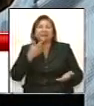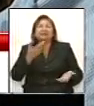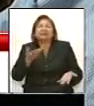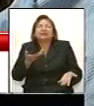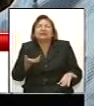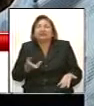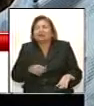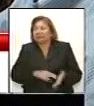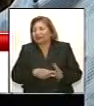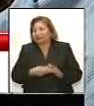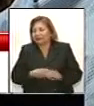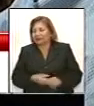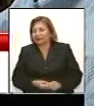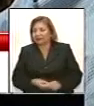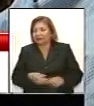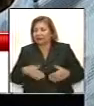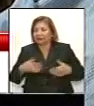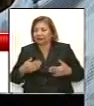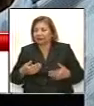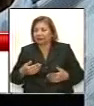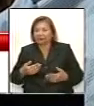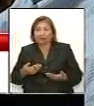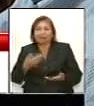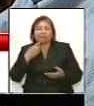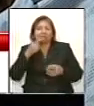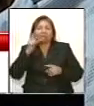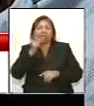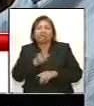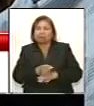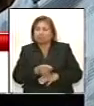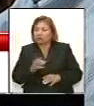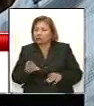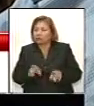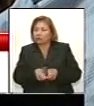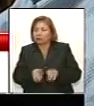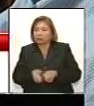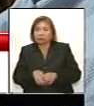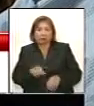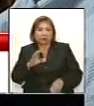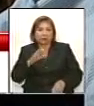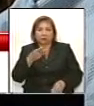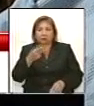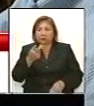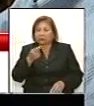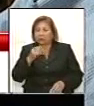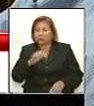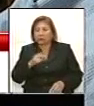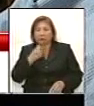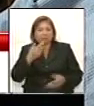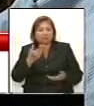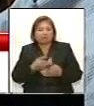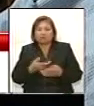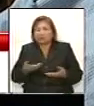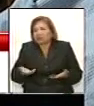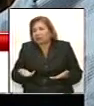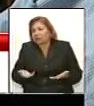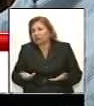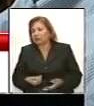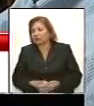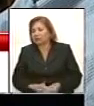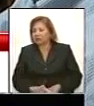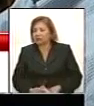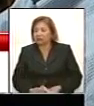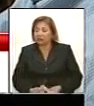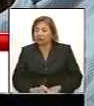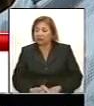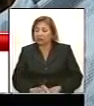caso lo que se puede, cómo se debería denunciar como acoso o chantaje sexual, ¿no?, entre otros.